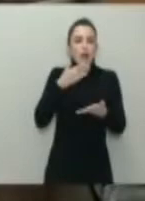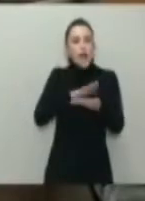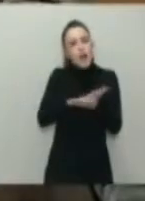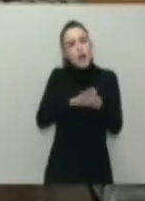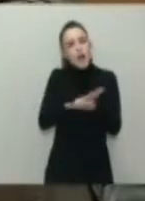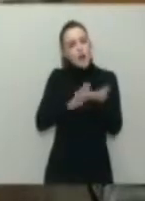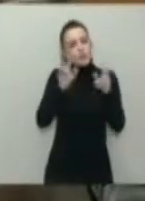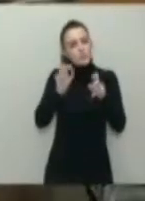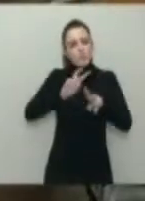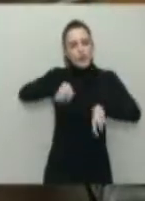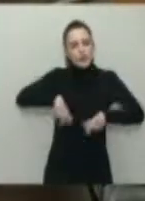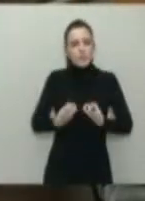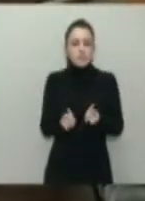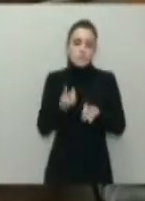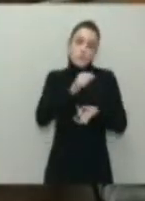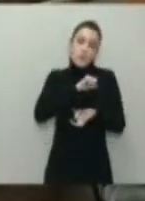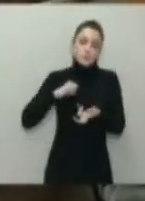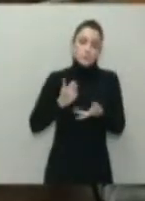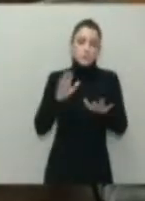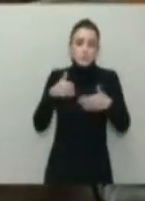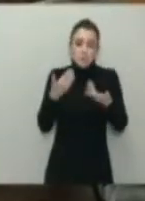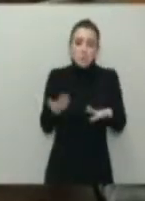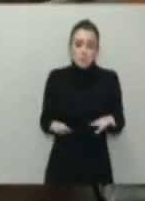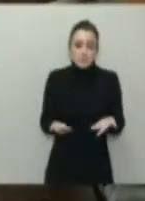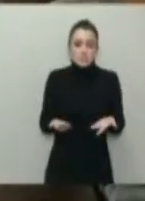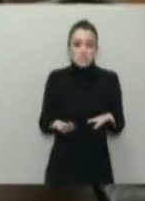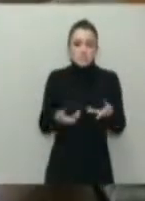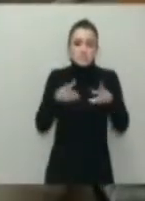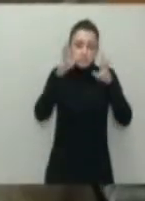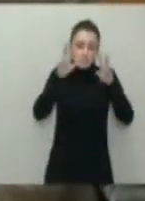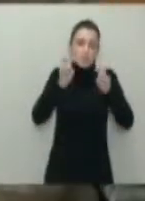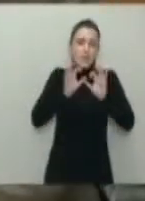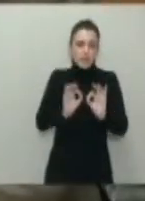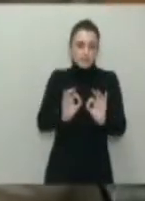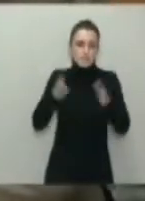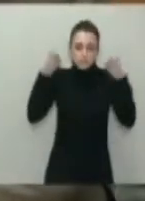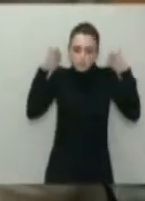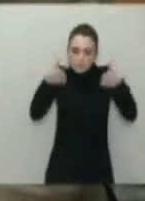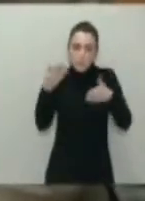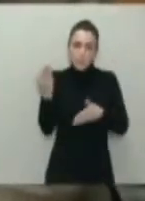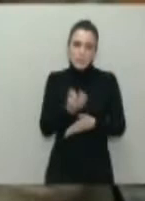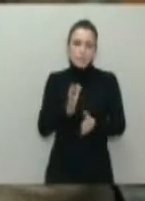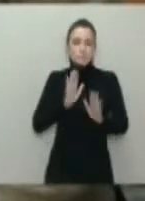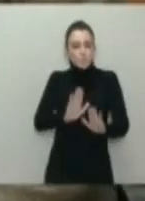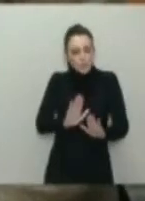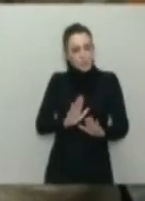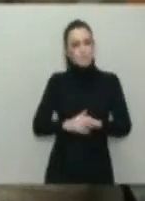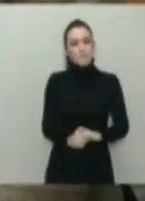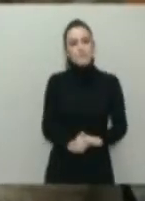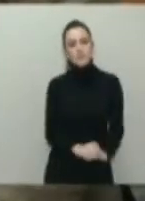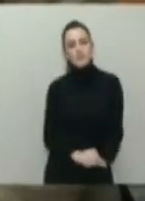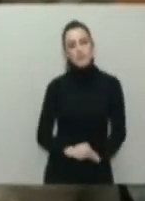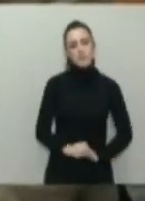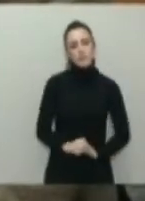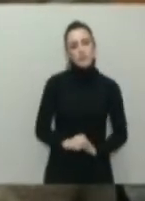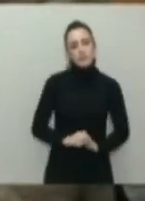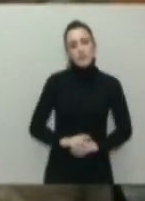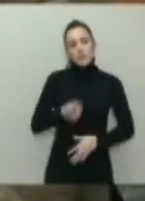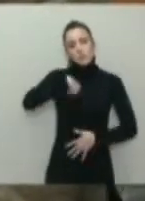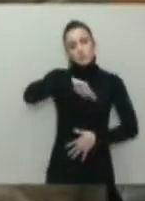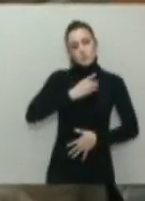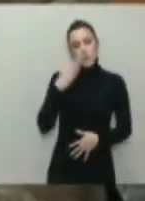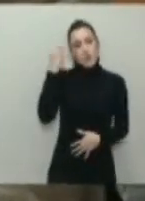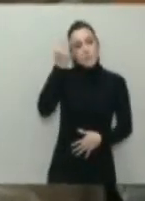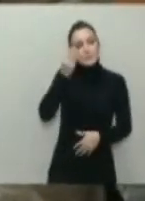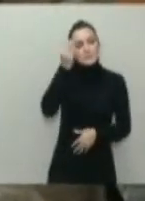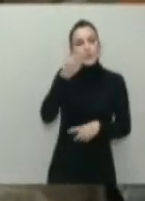financiación autonómica, también habría que ocuparse de esa cuestión. En todo caso, nosotros nos parece que el objetivo